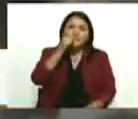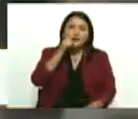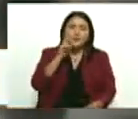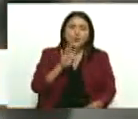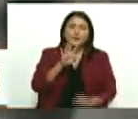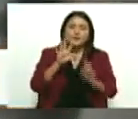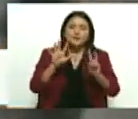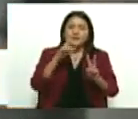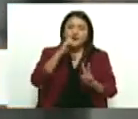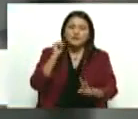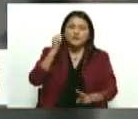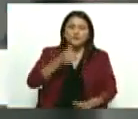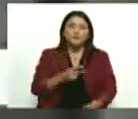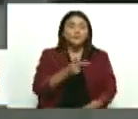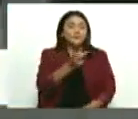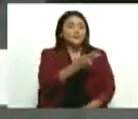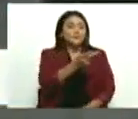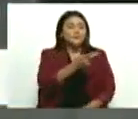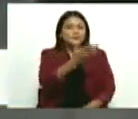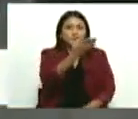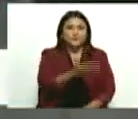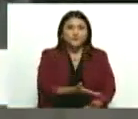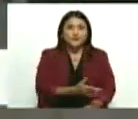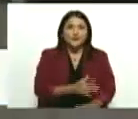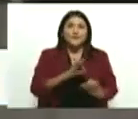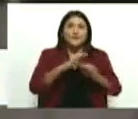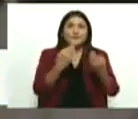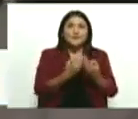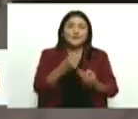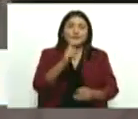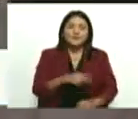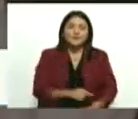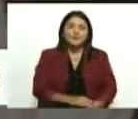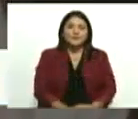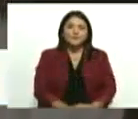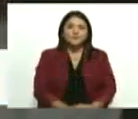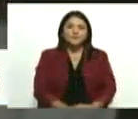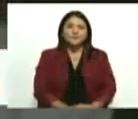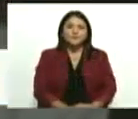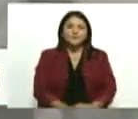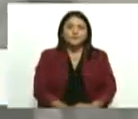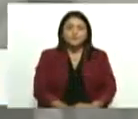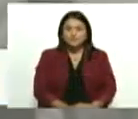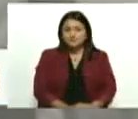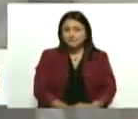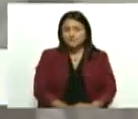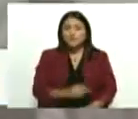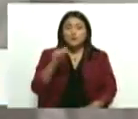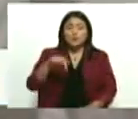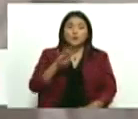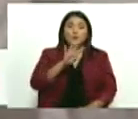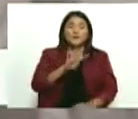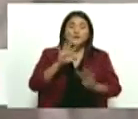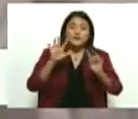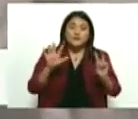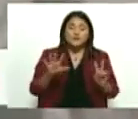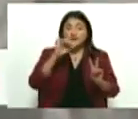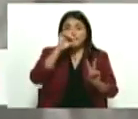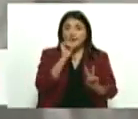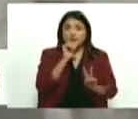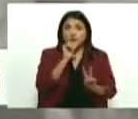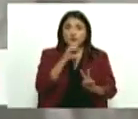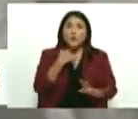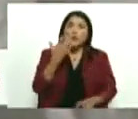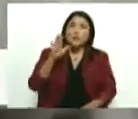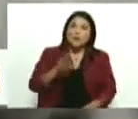eran las declaraciones de las autoridades, pero también de los familiares de Jorge Rodríguez Padre. Justamente el día de hoy se cumplen 47 años de su